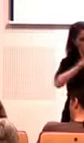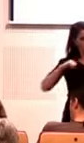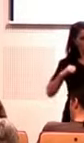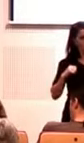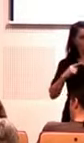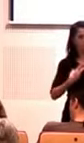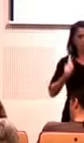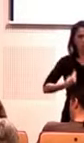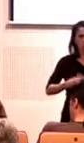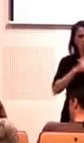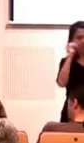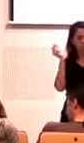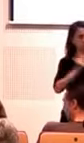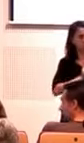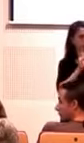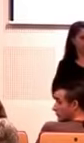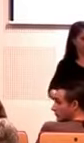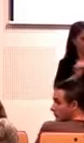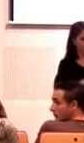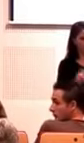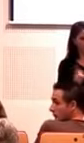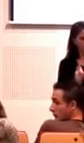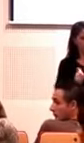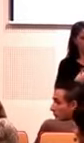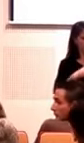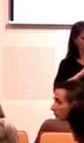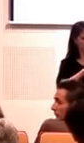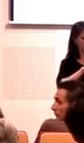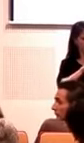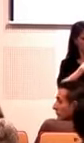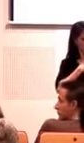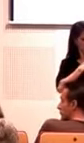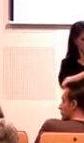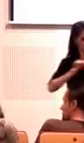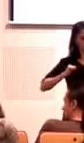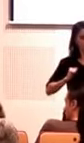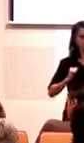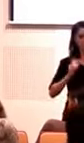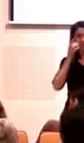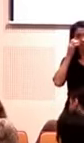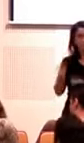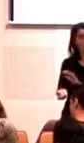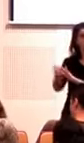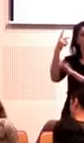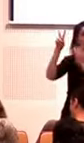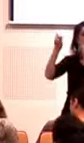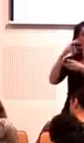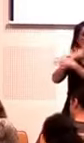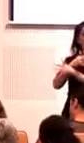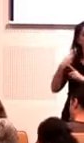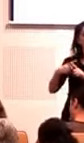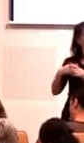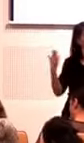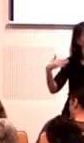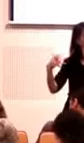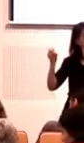rápido y es genial, vamos. No sé, comentar eso, simplemente que no ha salido y me parece súper interesante